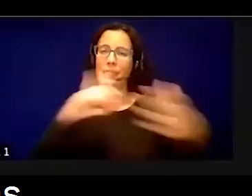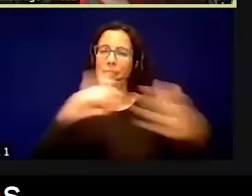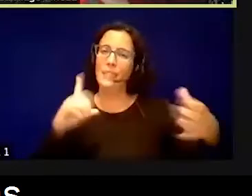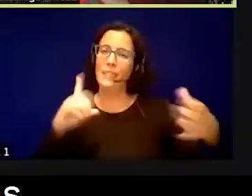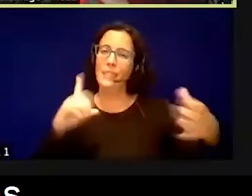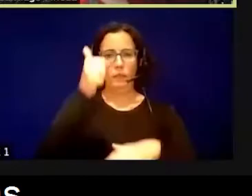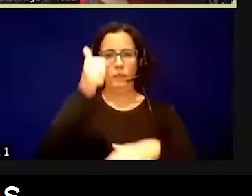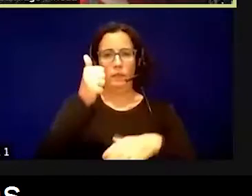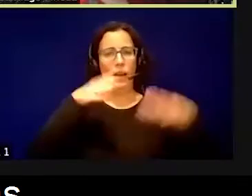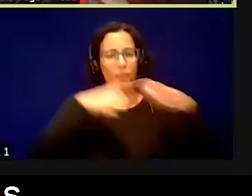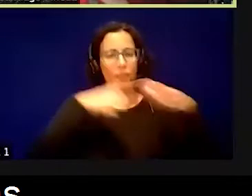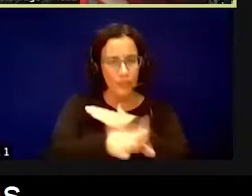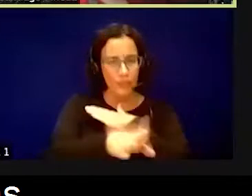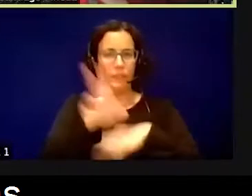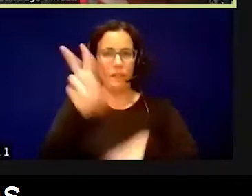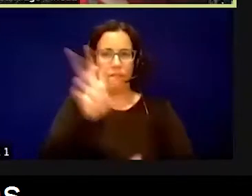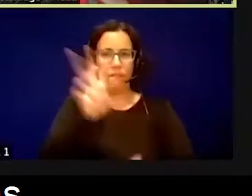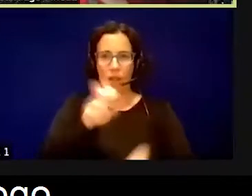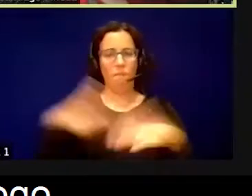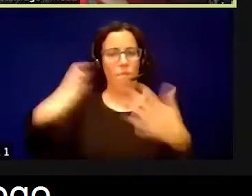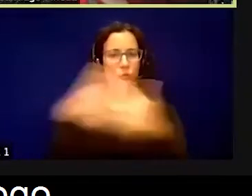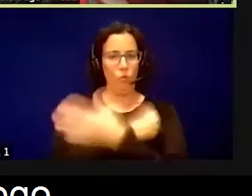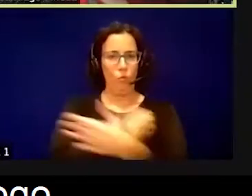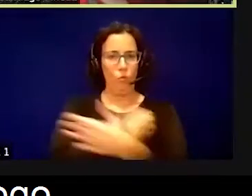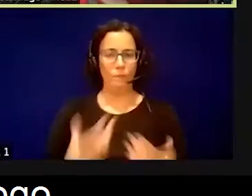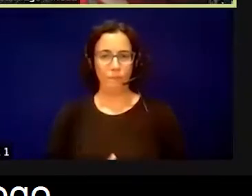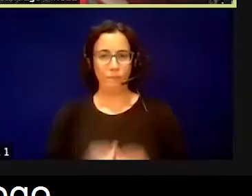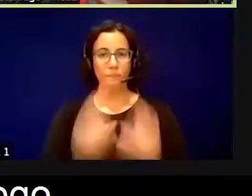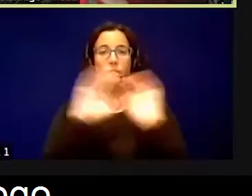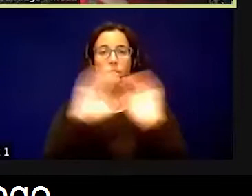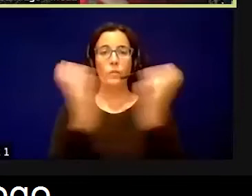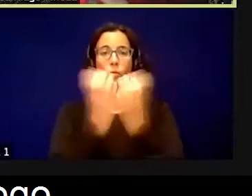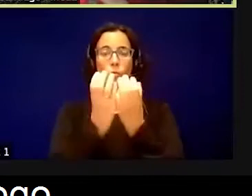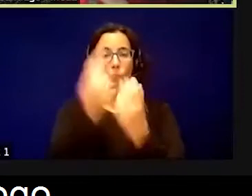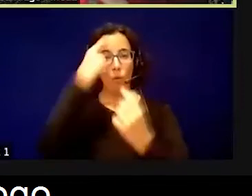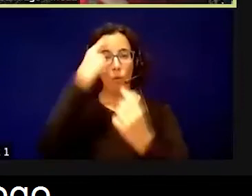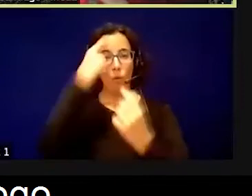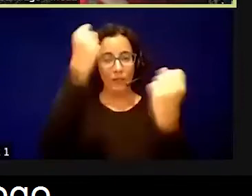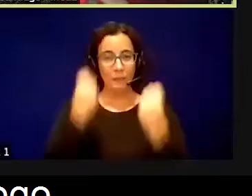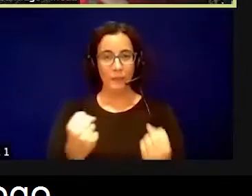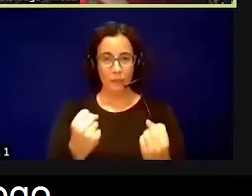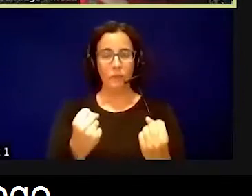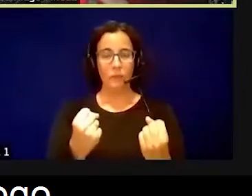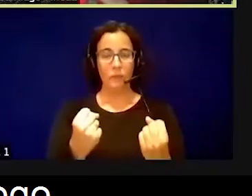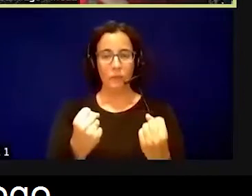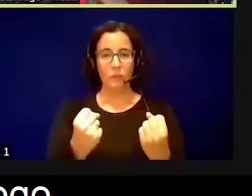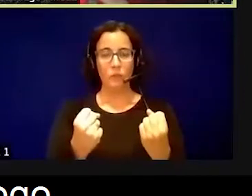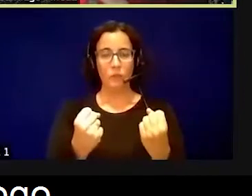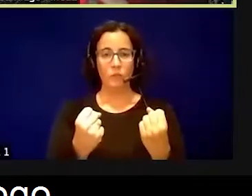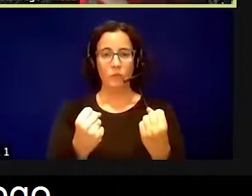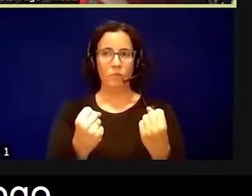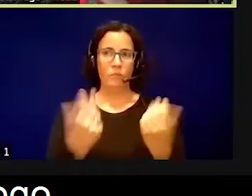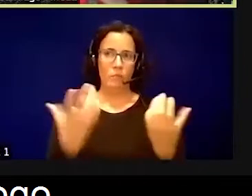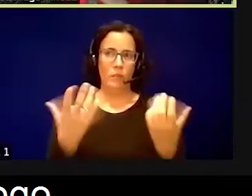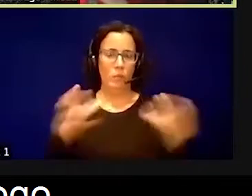accesibles y resilientes para todos. Y un grupo de expertos que pudimos crear